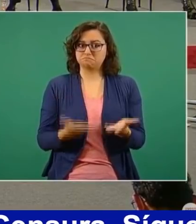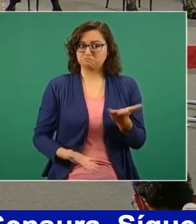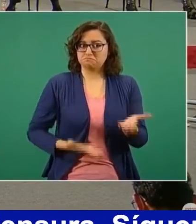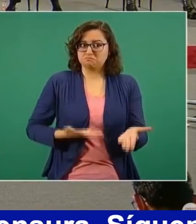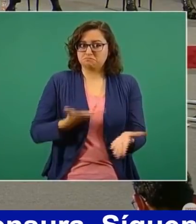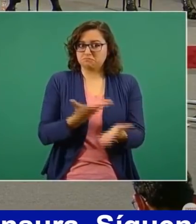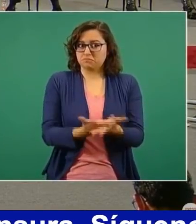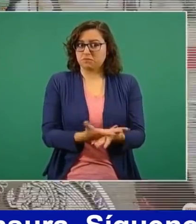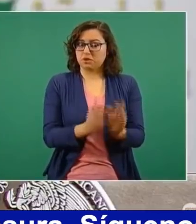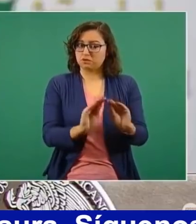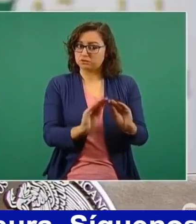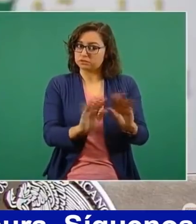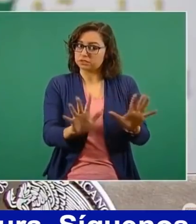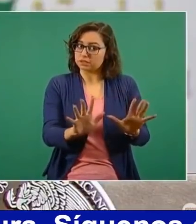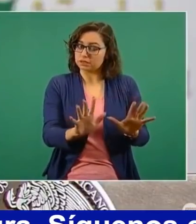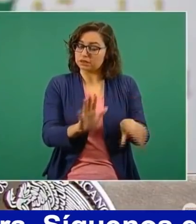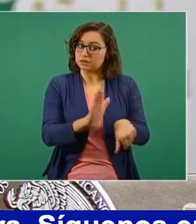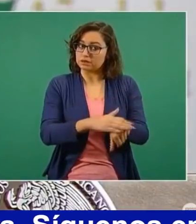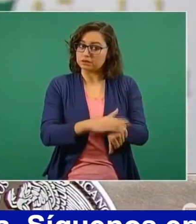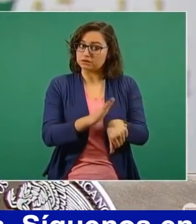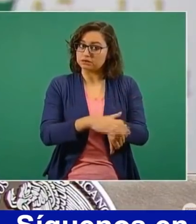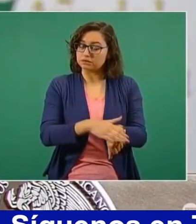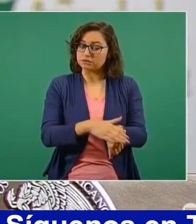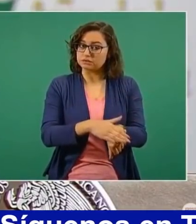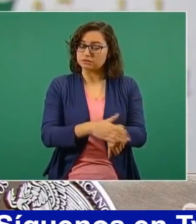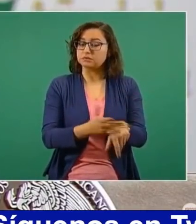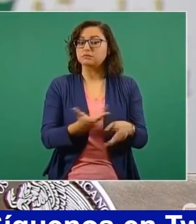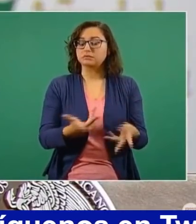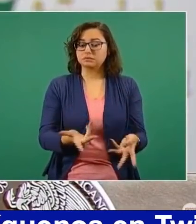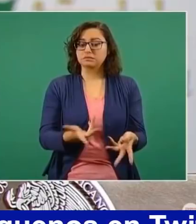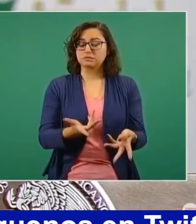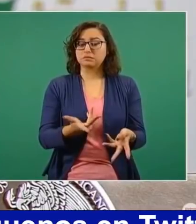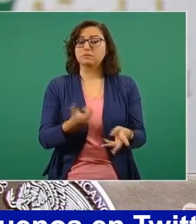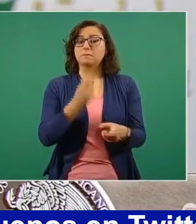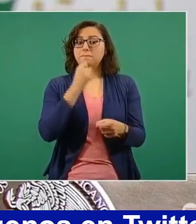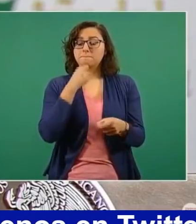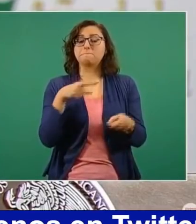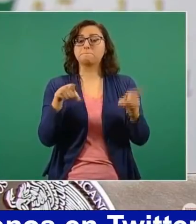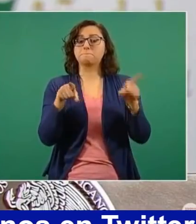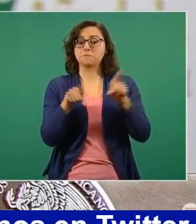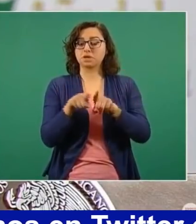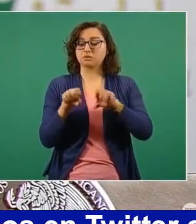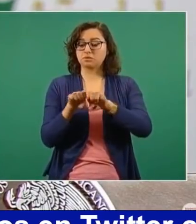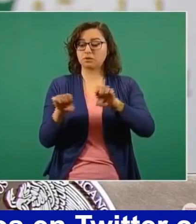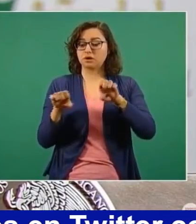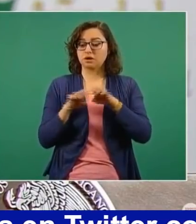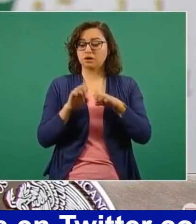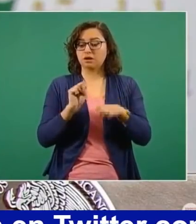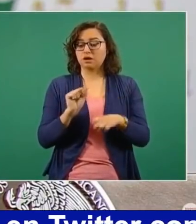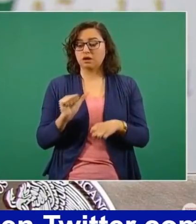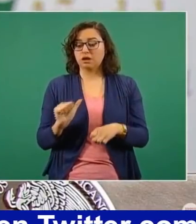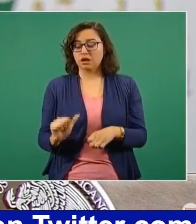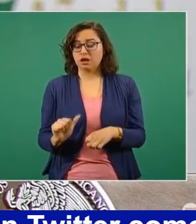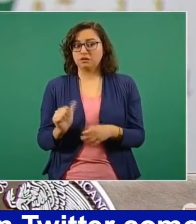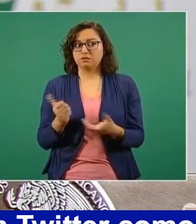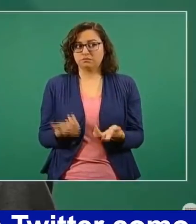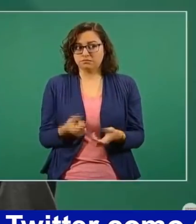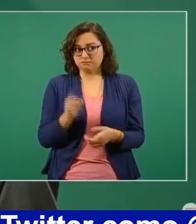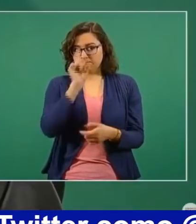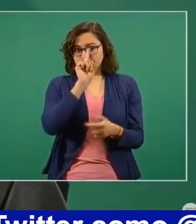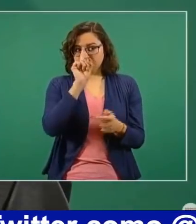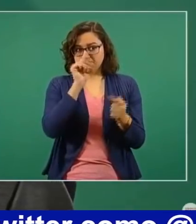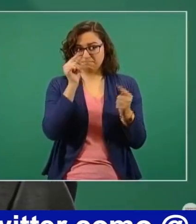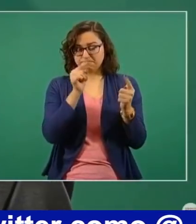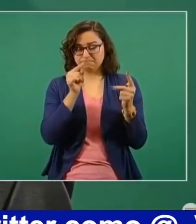planteadas. Entonces respaldamos las recomendaciones que la propia equipo técnico de la Secretaría de Salud está haciendo para el